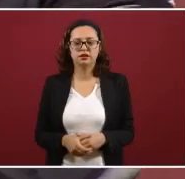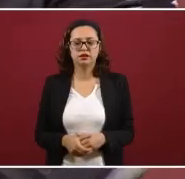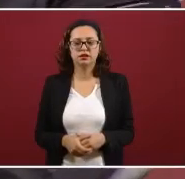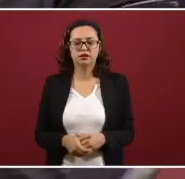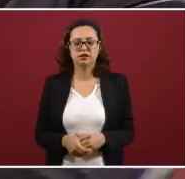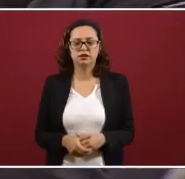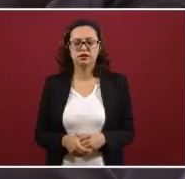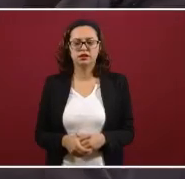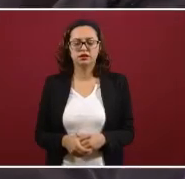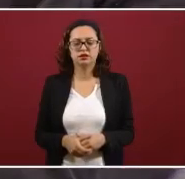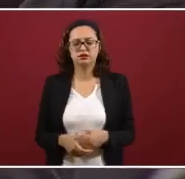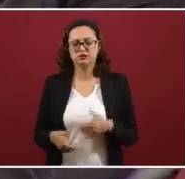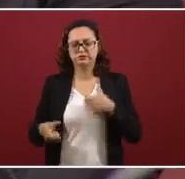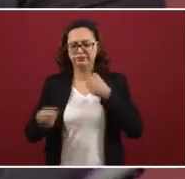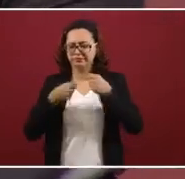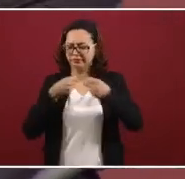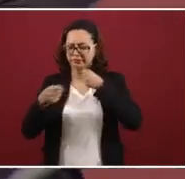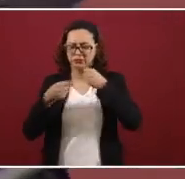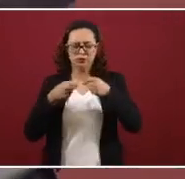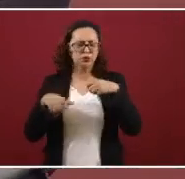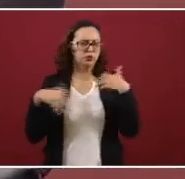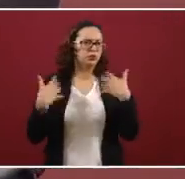un extraordinario periodista, un hombre